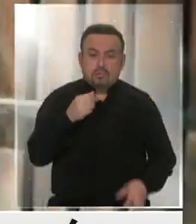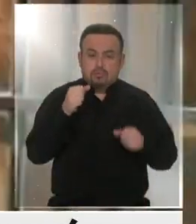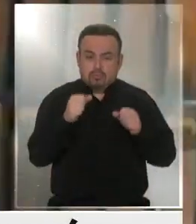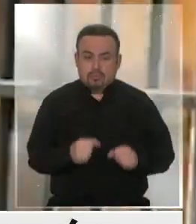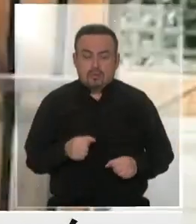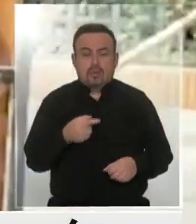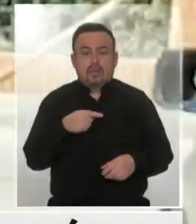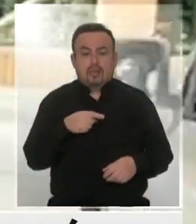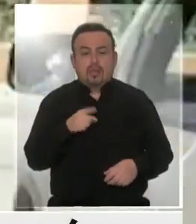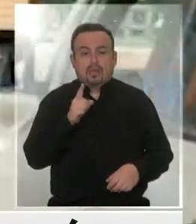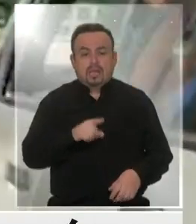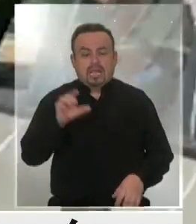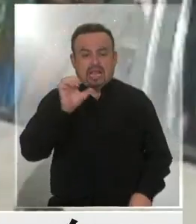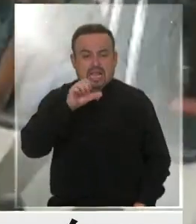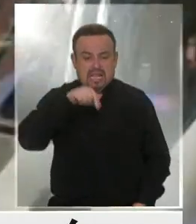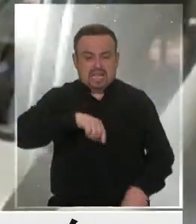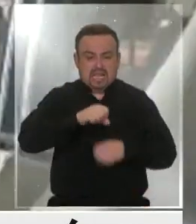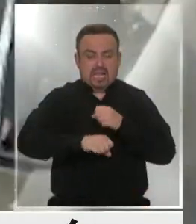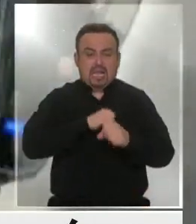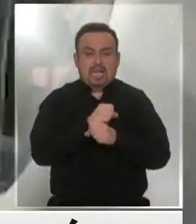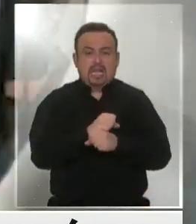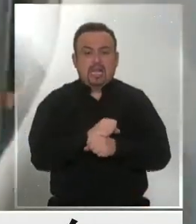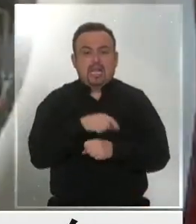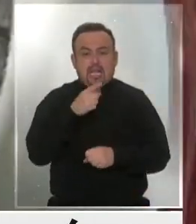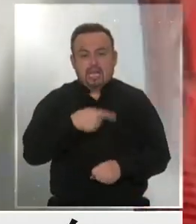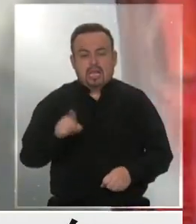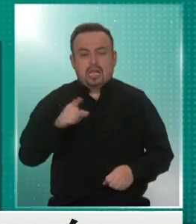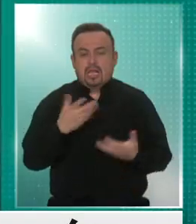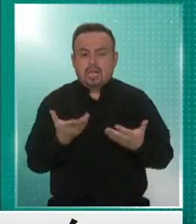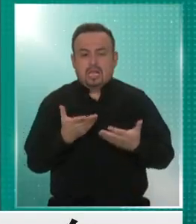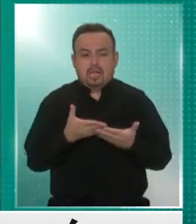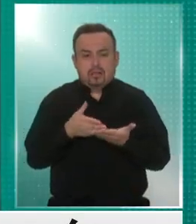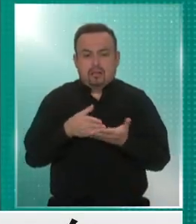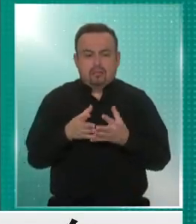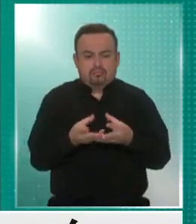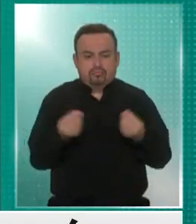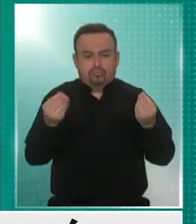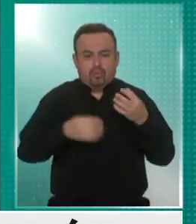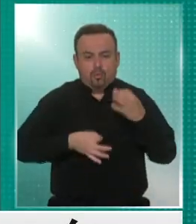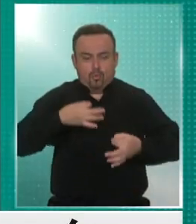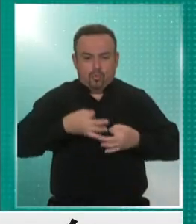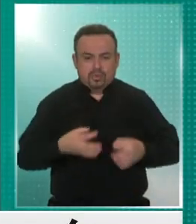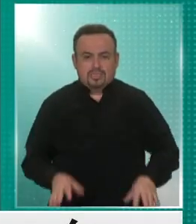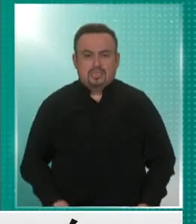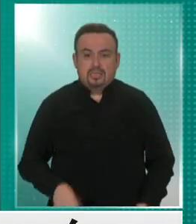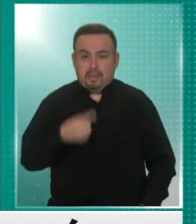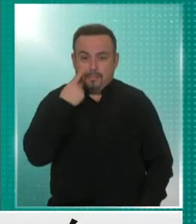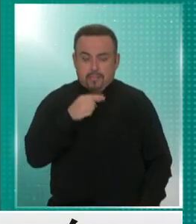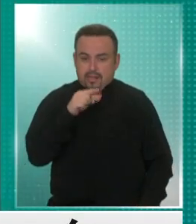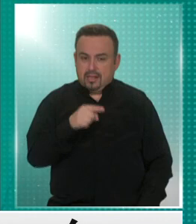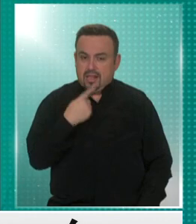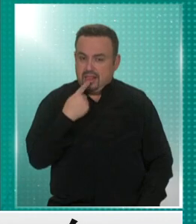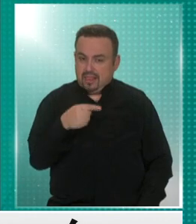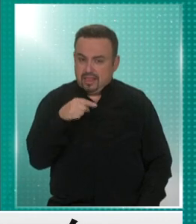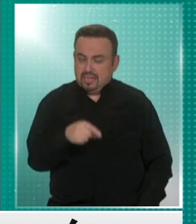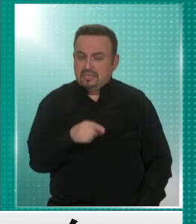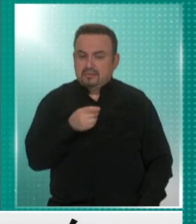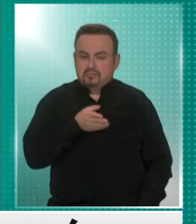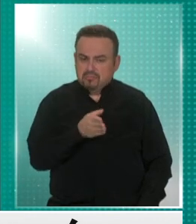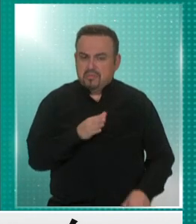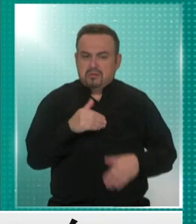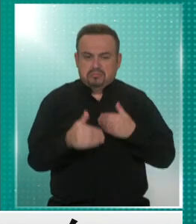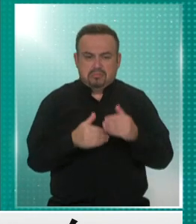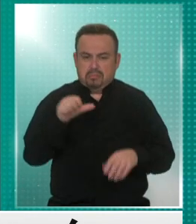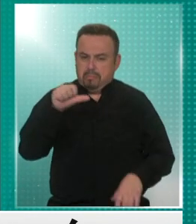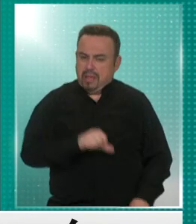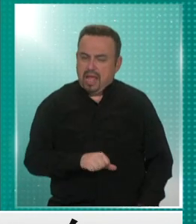le habían costado en enero de este año pasar a la categoría de prófugo de la justicia. Pero todo indica que siguió en malos